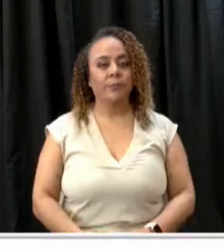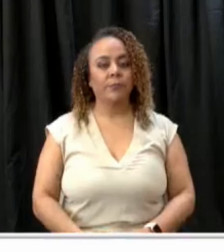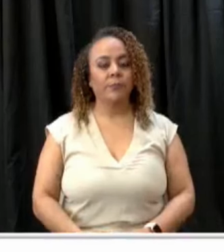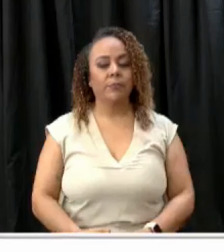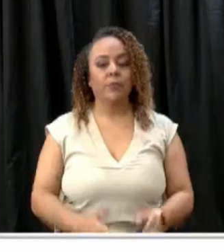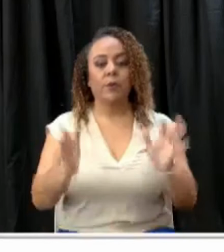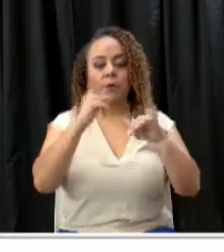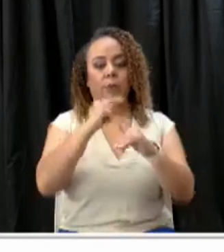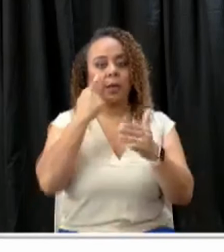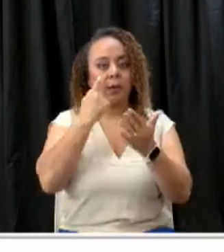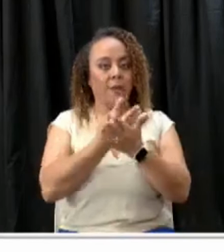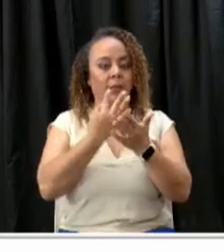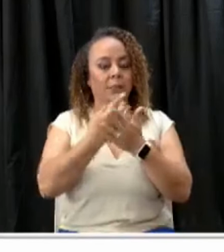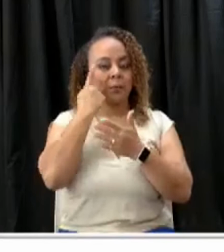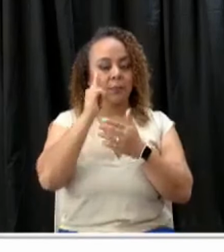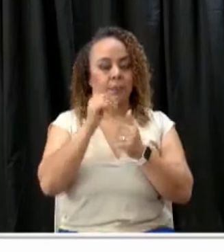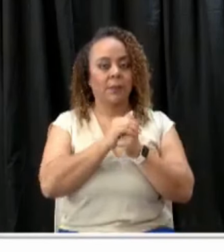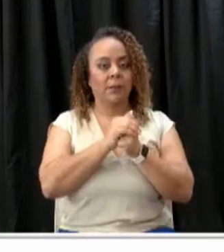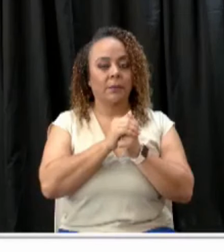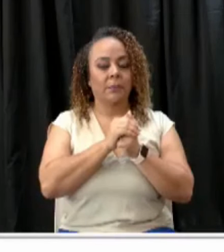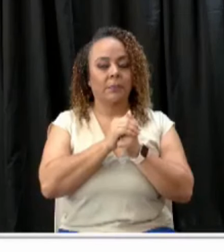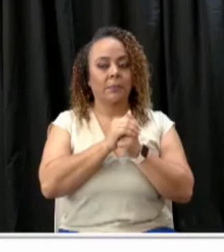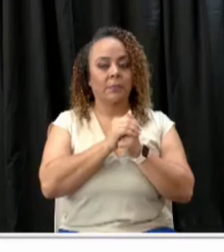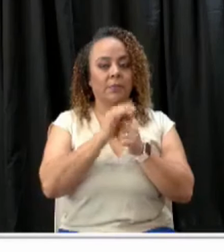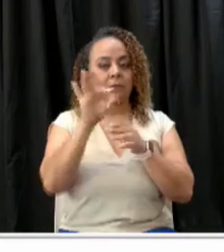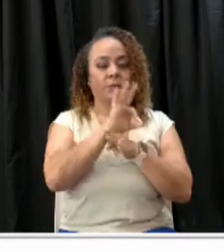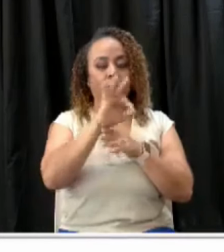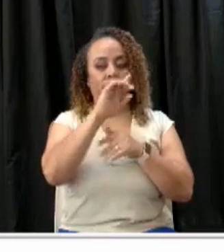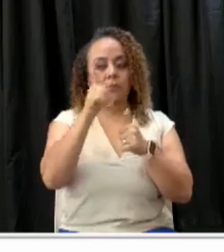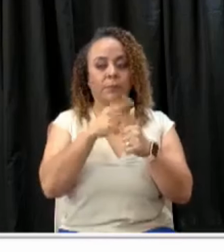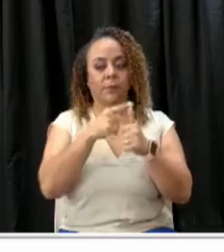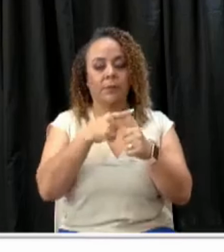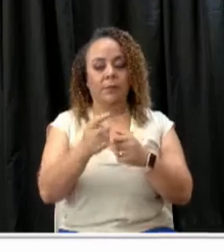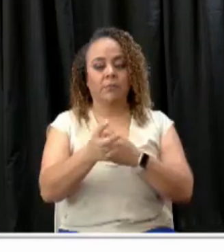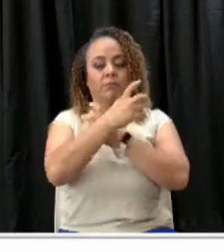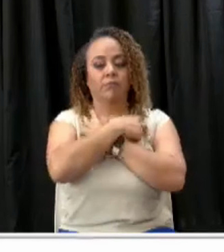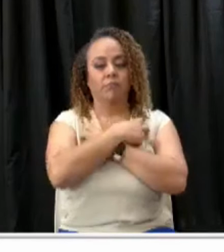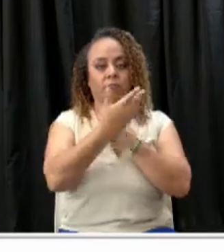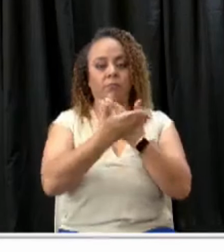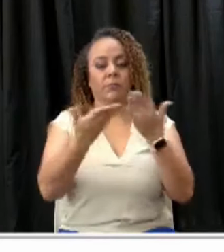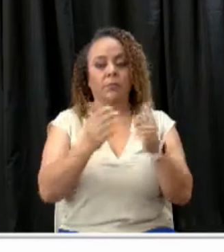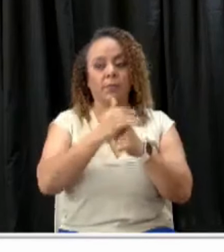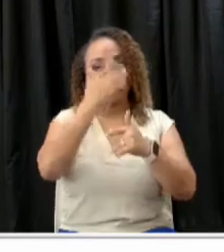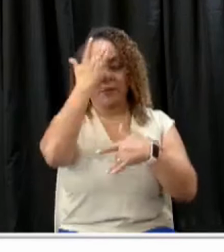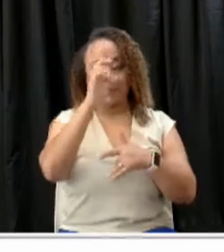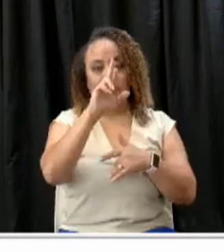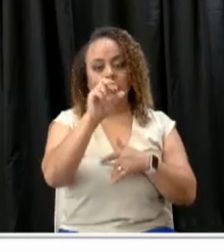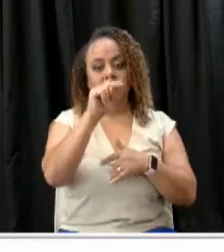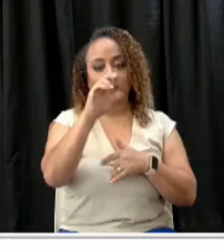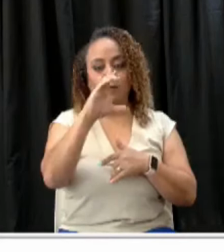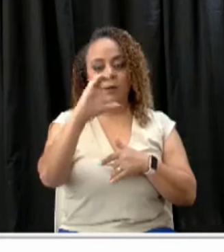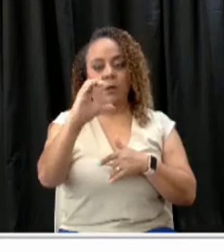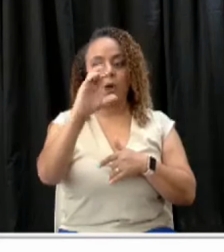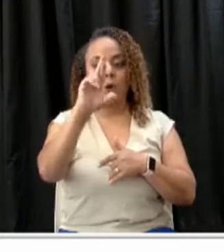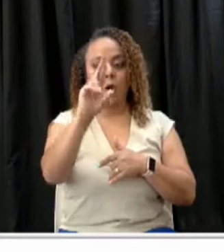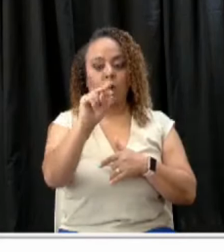evidencia para papel primario de agentes tóxicos en enfermedad renal crónica no tradicional en Centroamérica. ¿Qué nos hablas ahí? Sí,